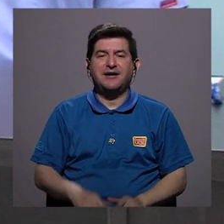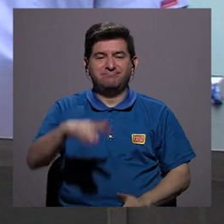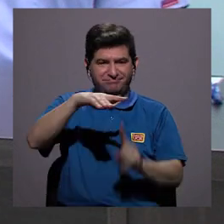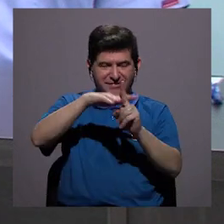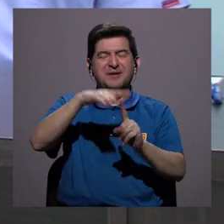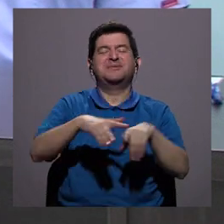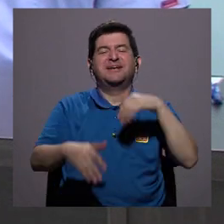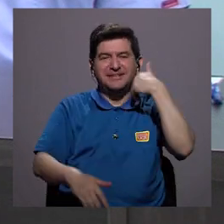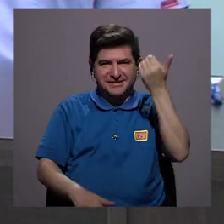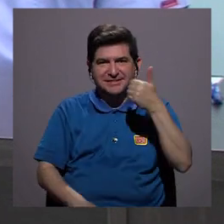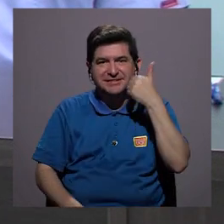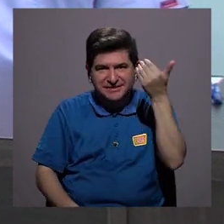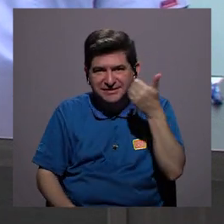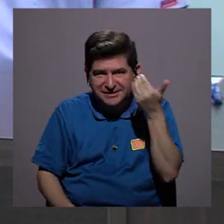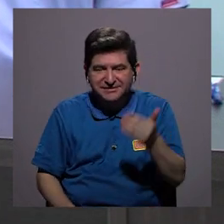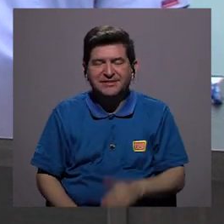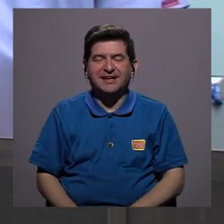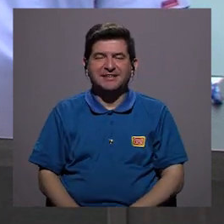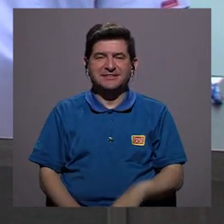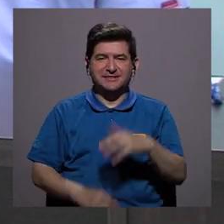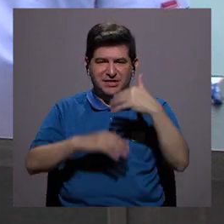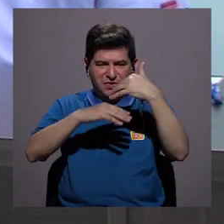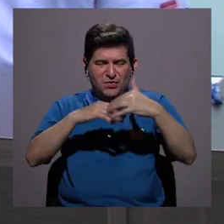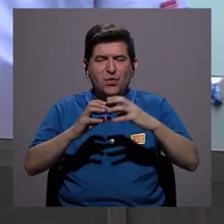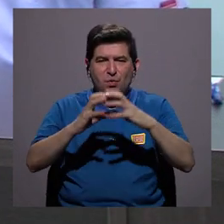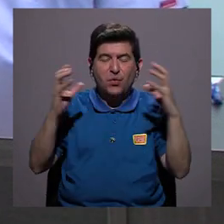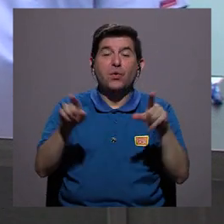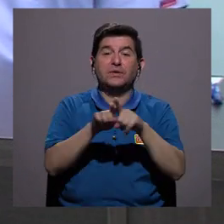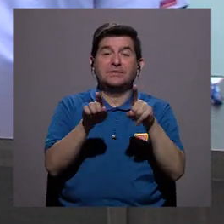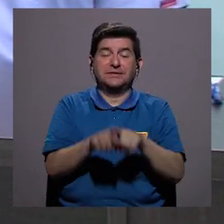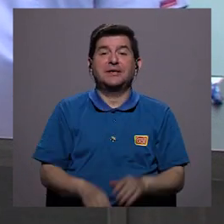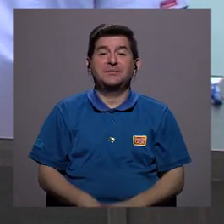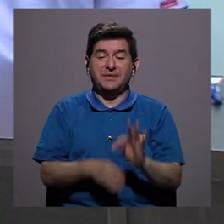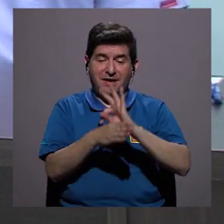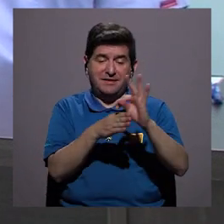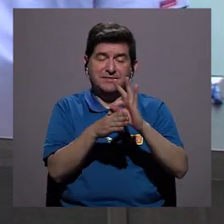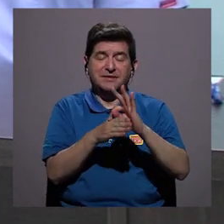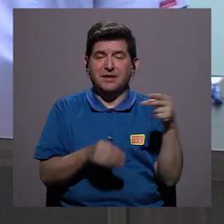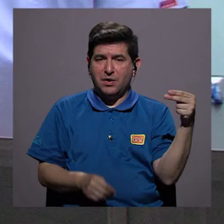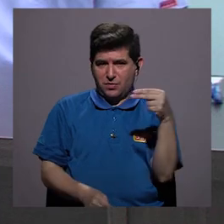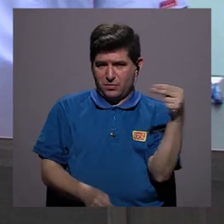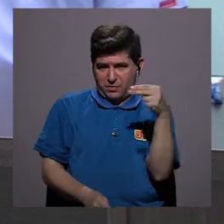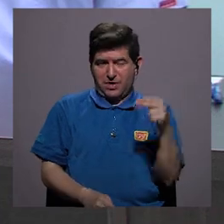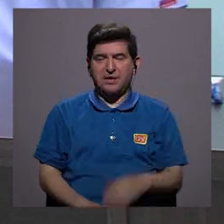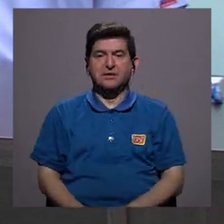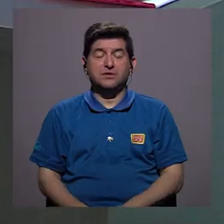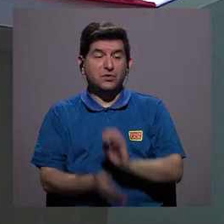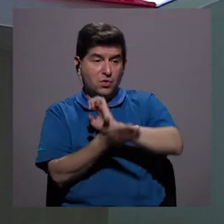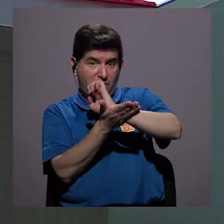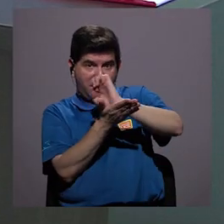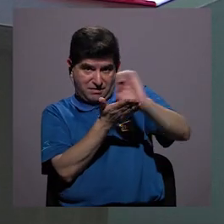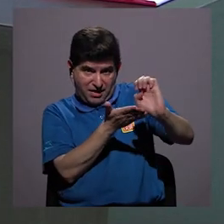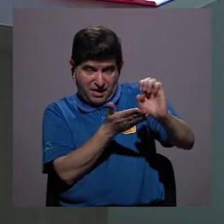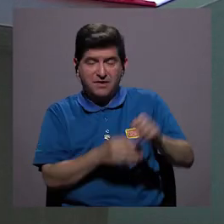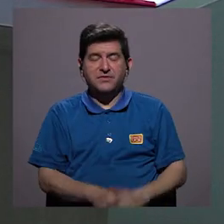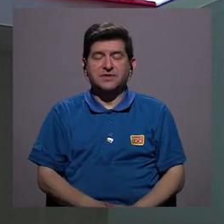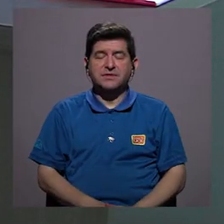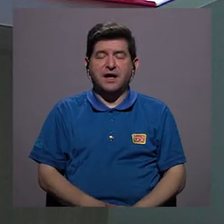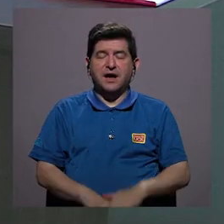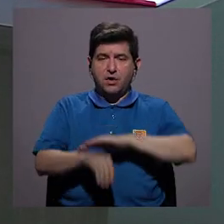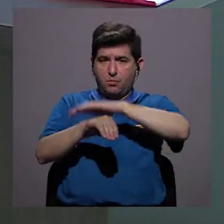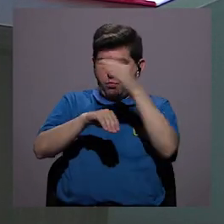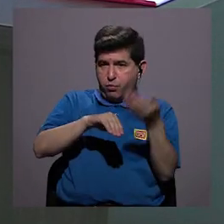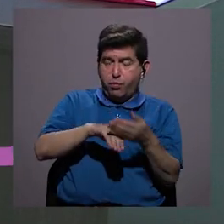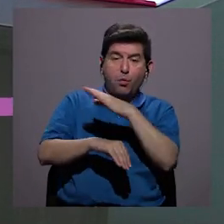favorezca la aparición de varices. A esto se le suma también los tratamientos con hormonas, sobre todo en las mujeres, ya sea para prevenir